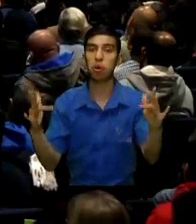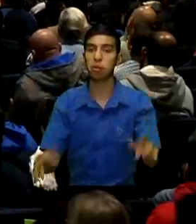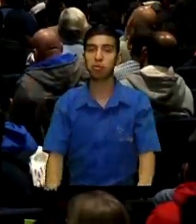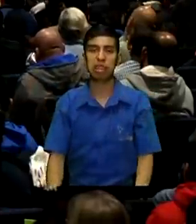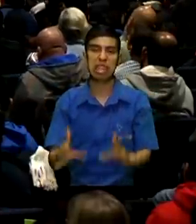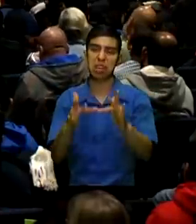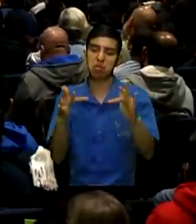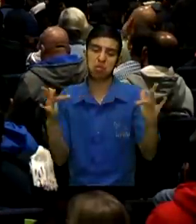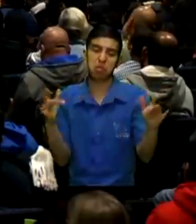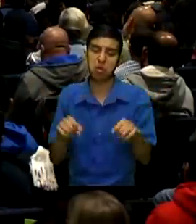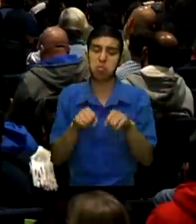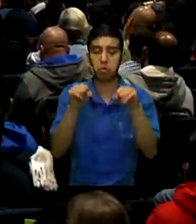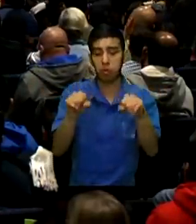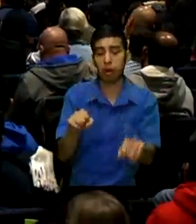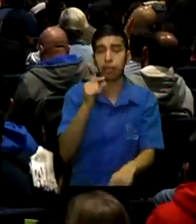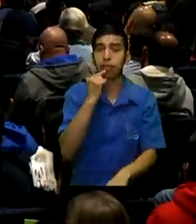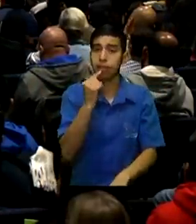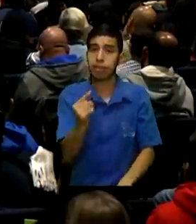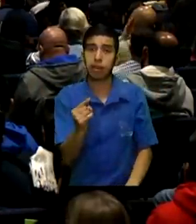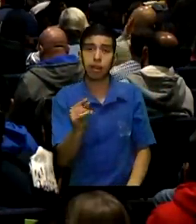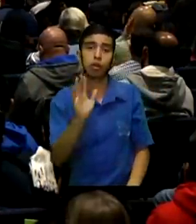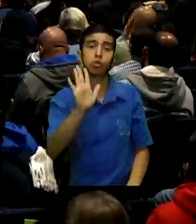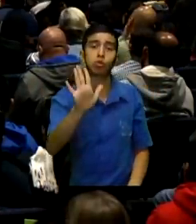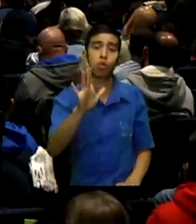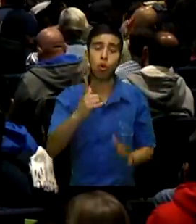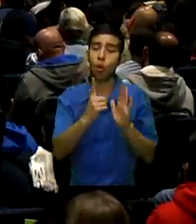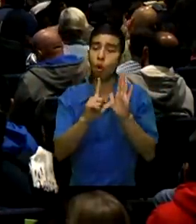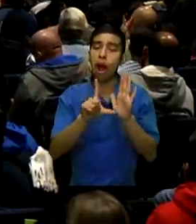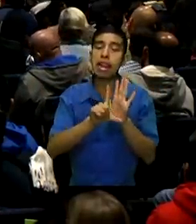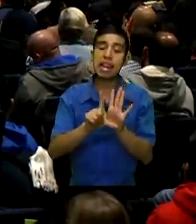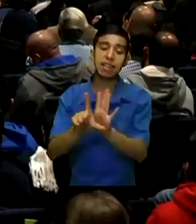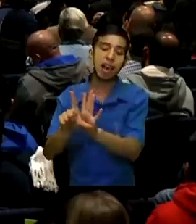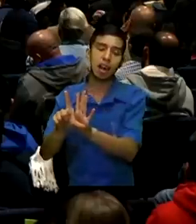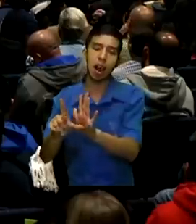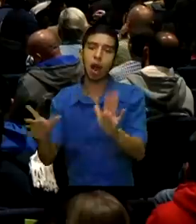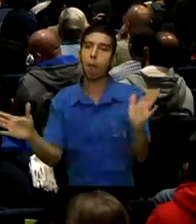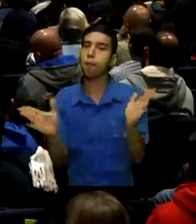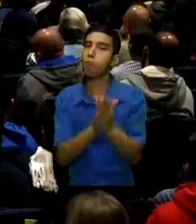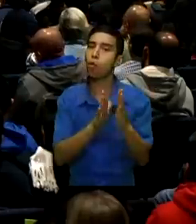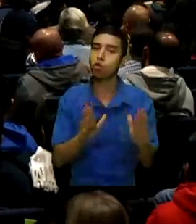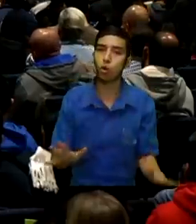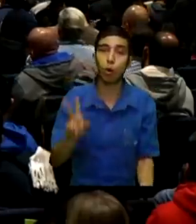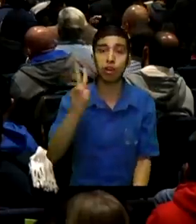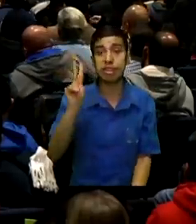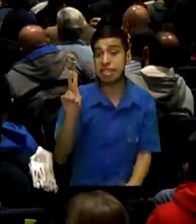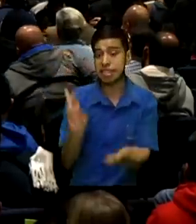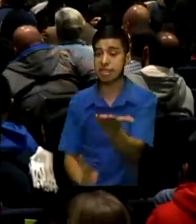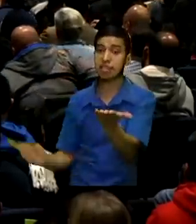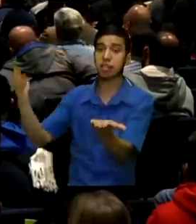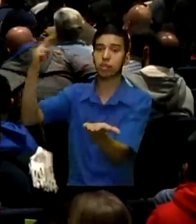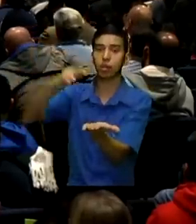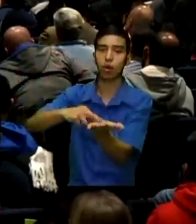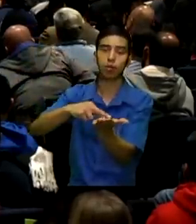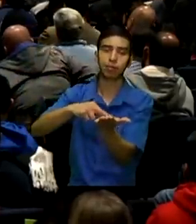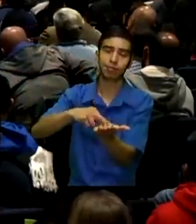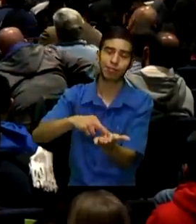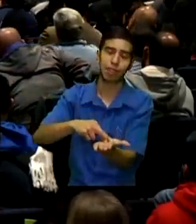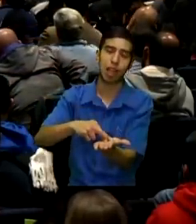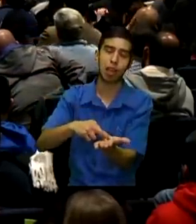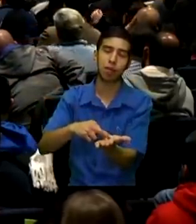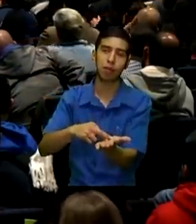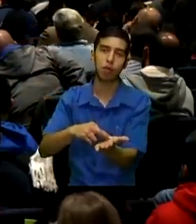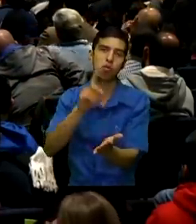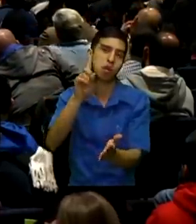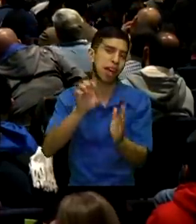Ninguno puede decir que su líder murió y resucitó. Es más, cuando se mueren los ocultan.